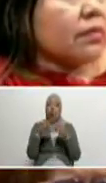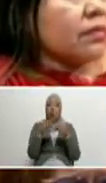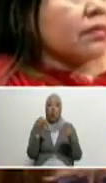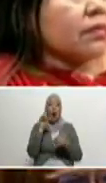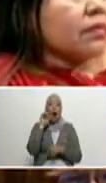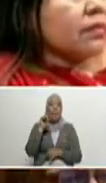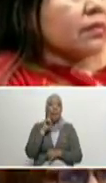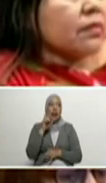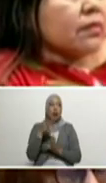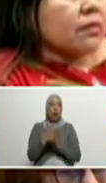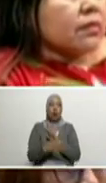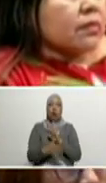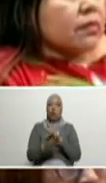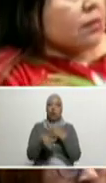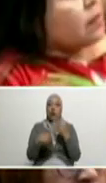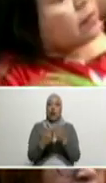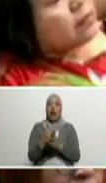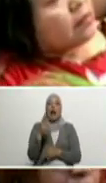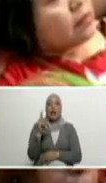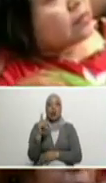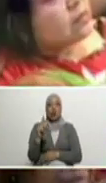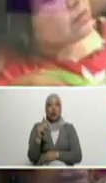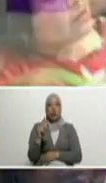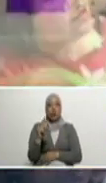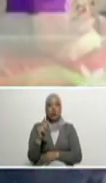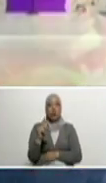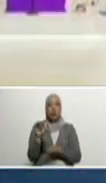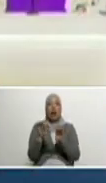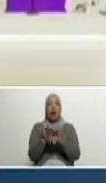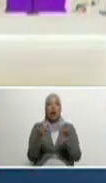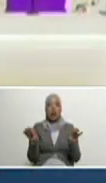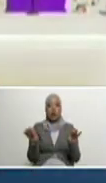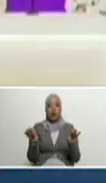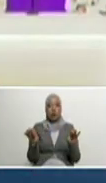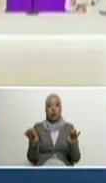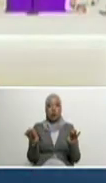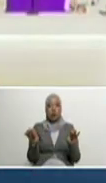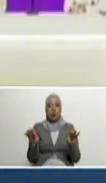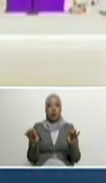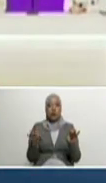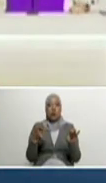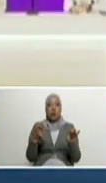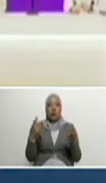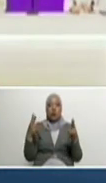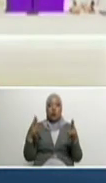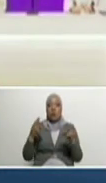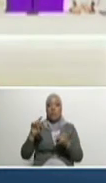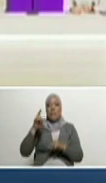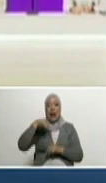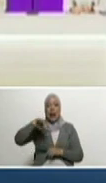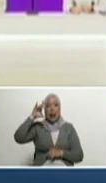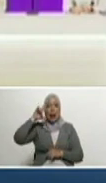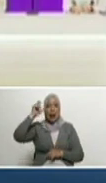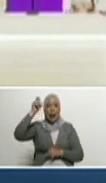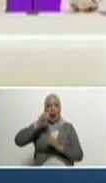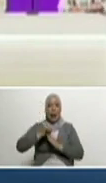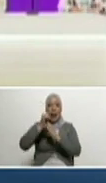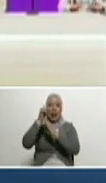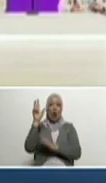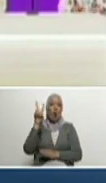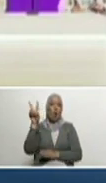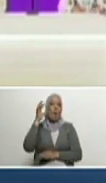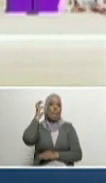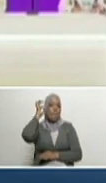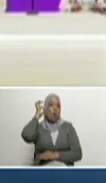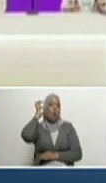explicar. Segundo vértice, educación para el empoderamiento de la mujer venezolana.